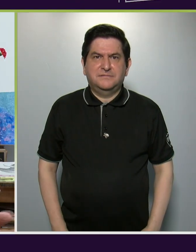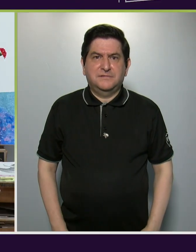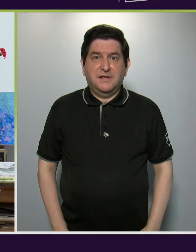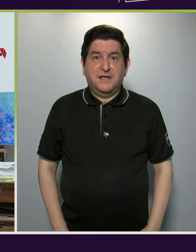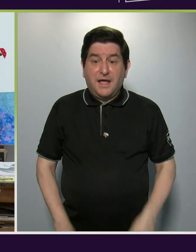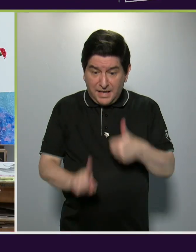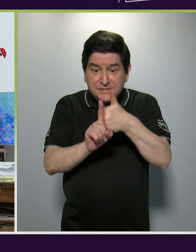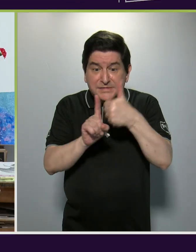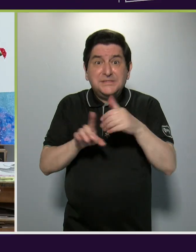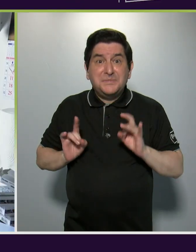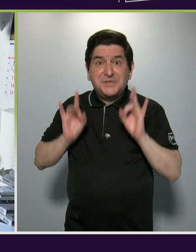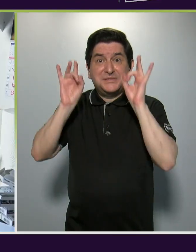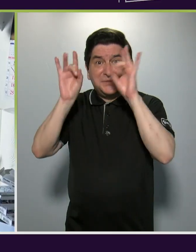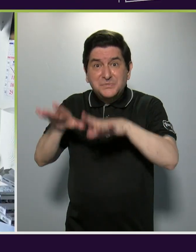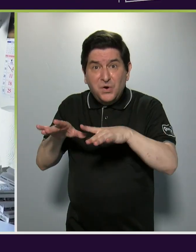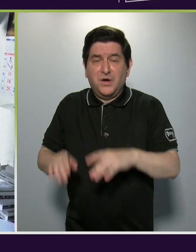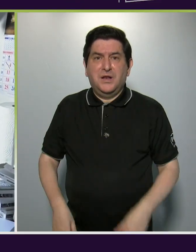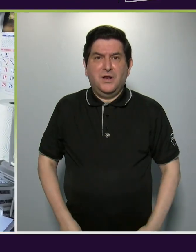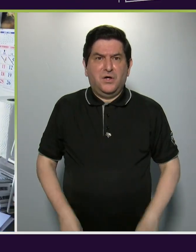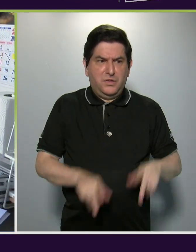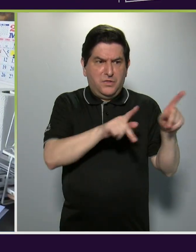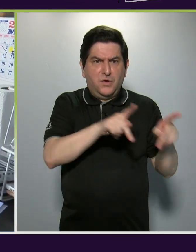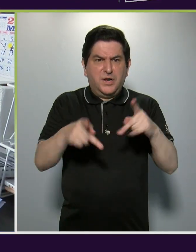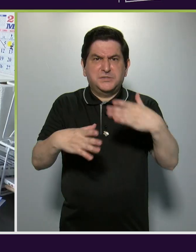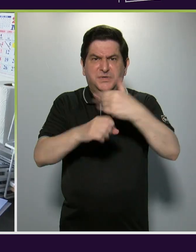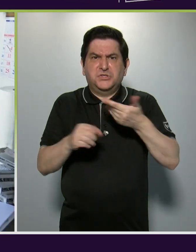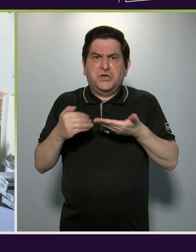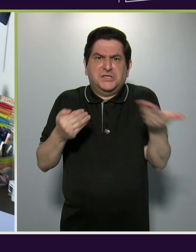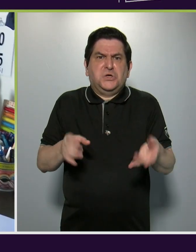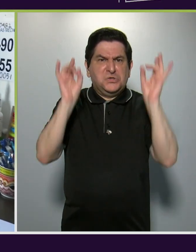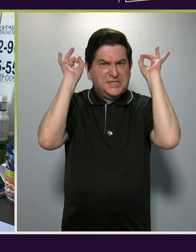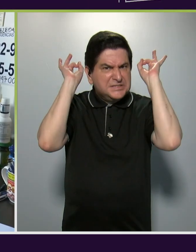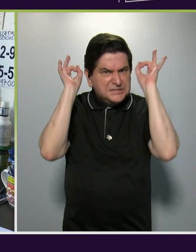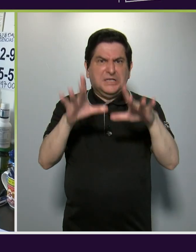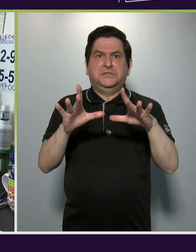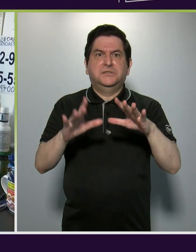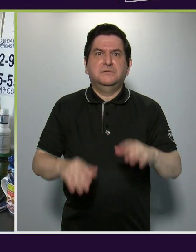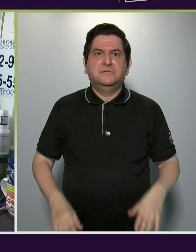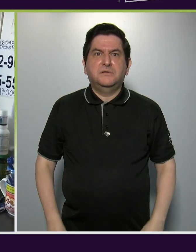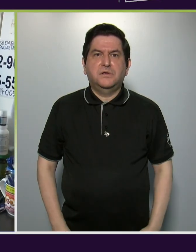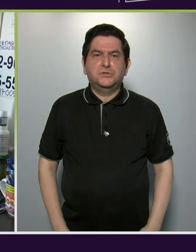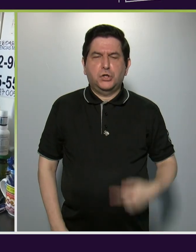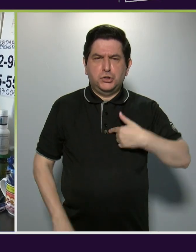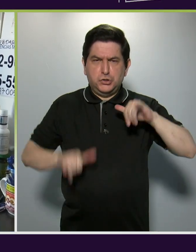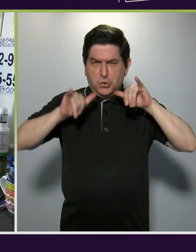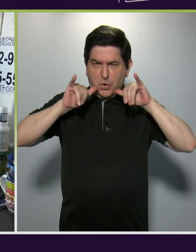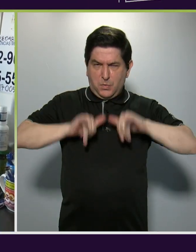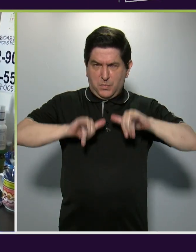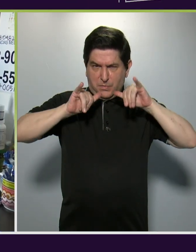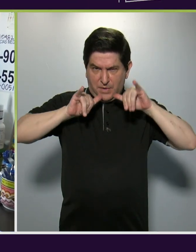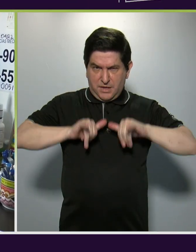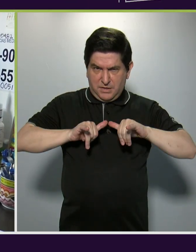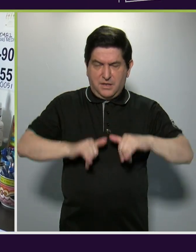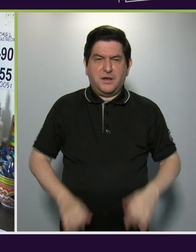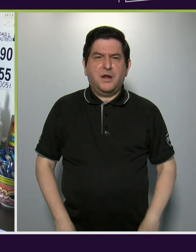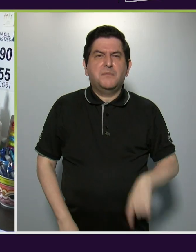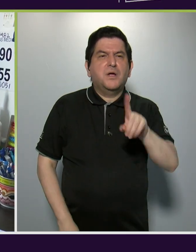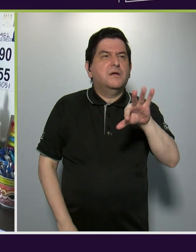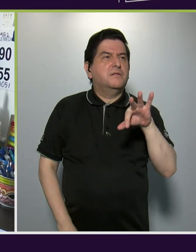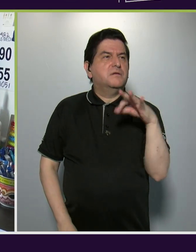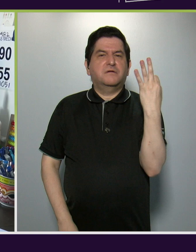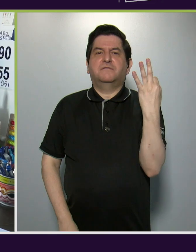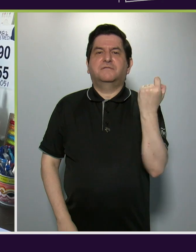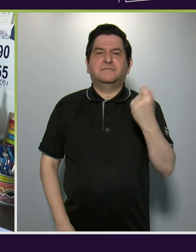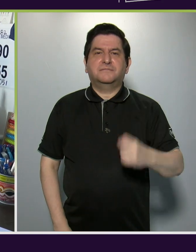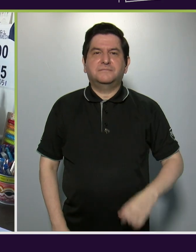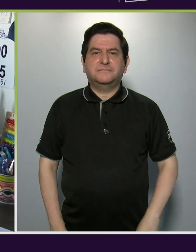sí, hasta donde lleva a algunas gentes a cosas terriblemente feas. No, yo me mantengo por ahí con cierto estilo, digamos.